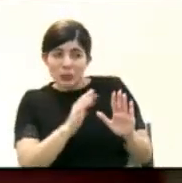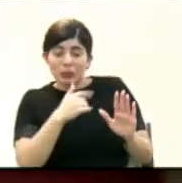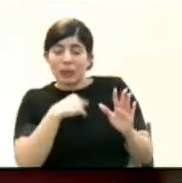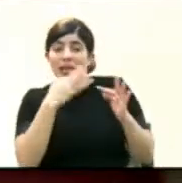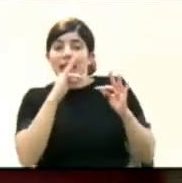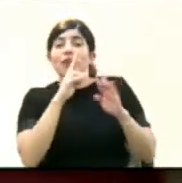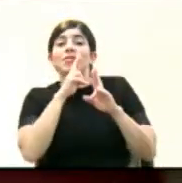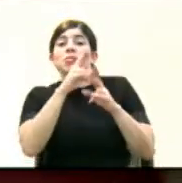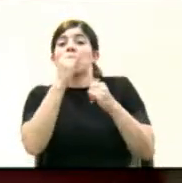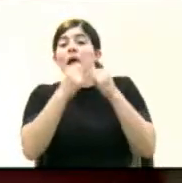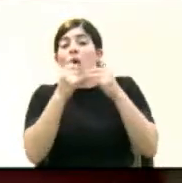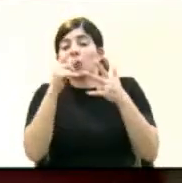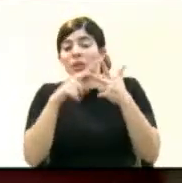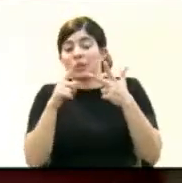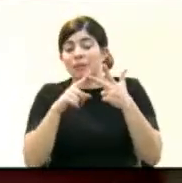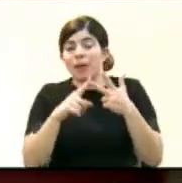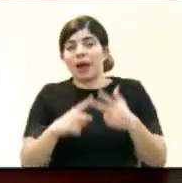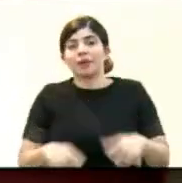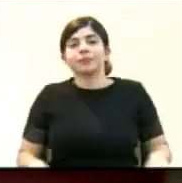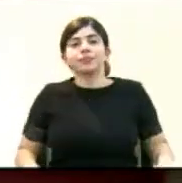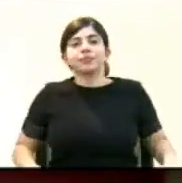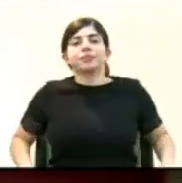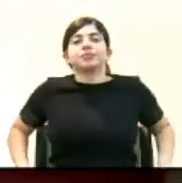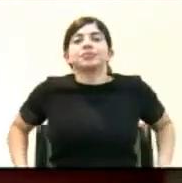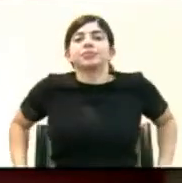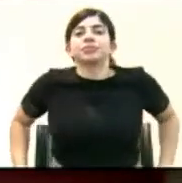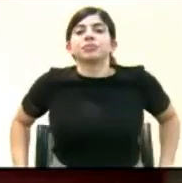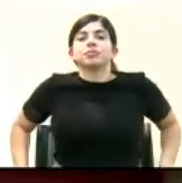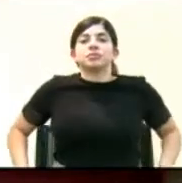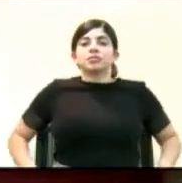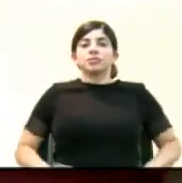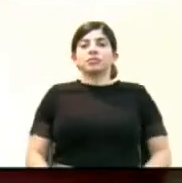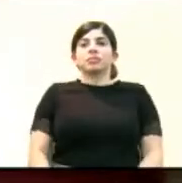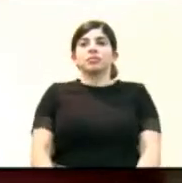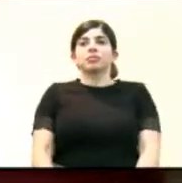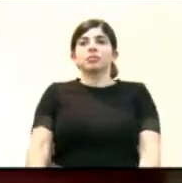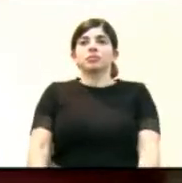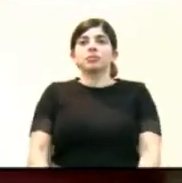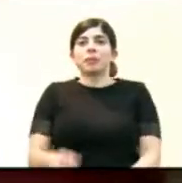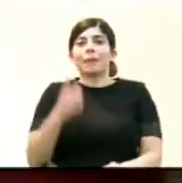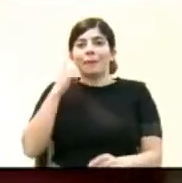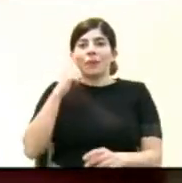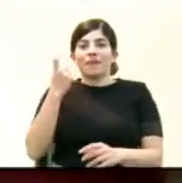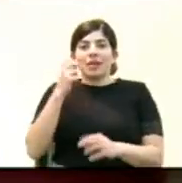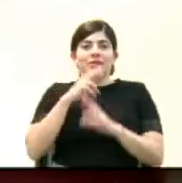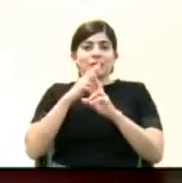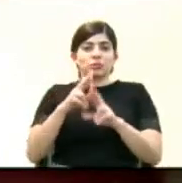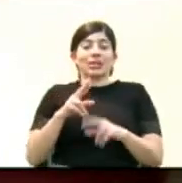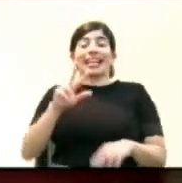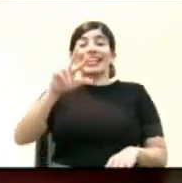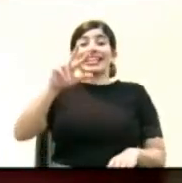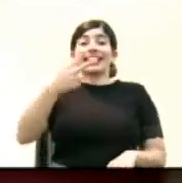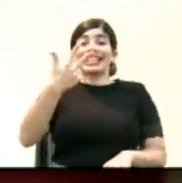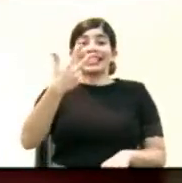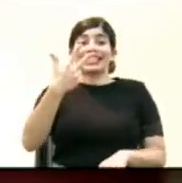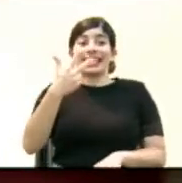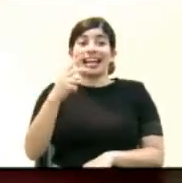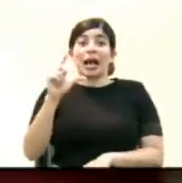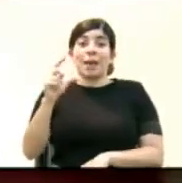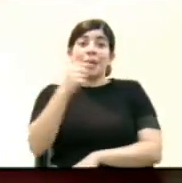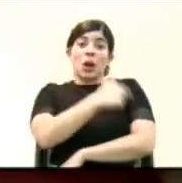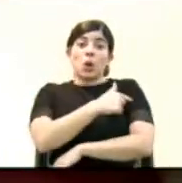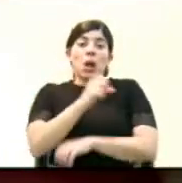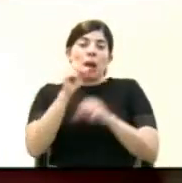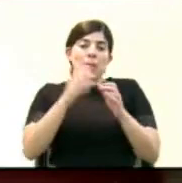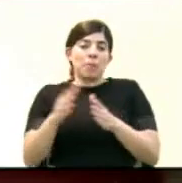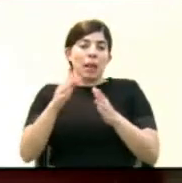contestar la última pregunta de don Edgar, que quedó sin contestar. La tercera dosis sí se está contemplando